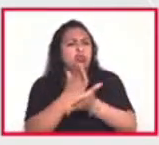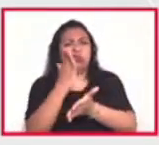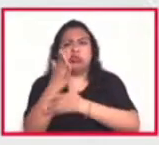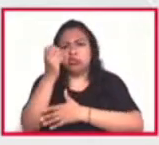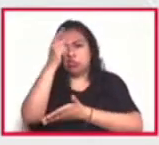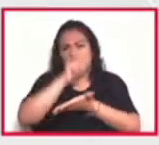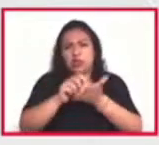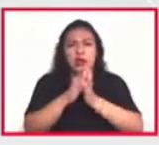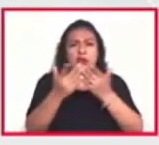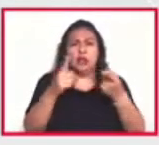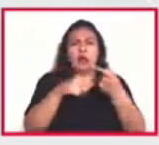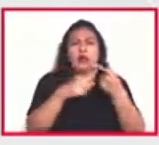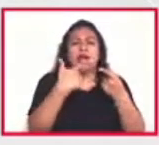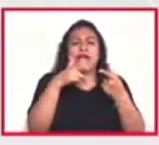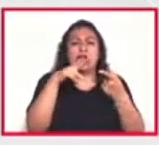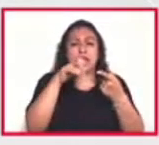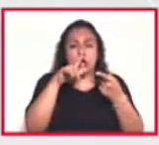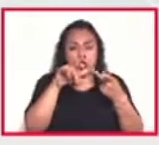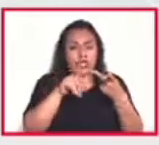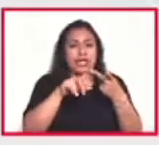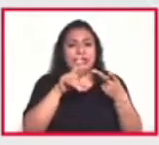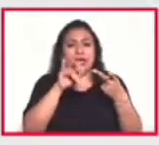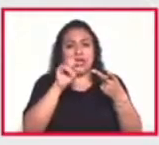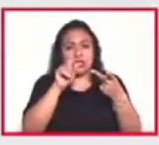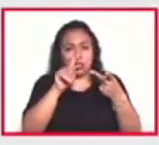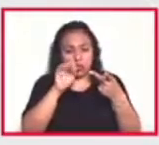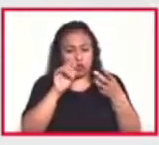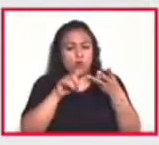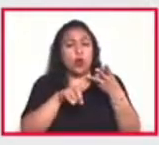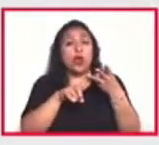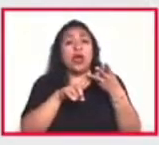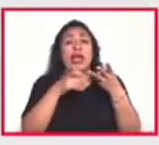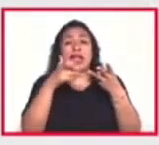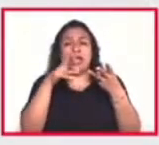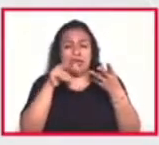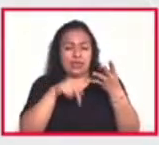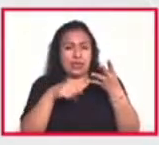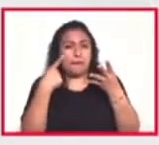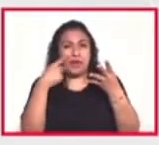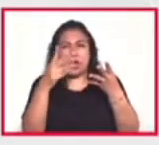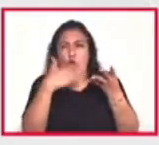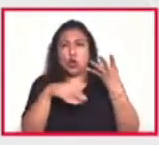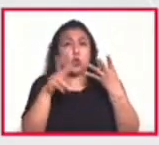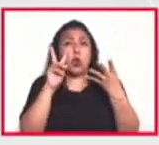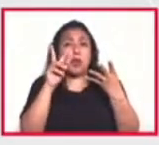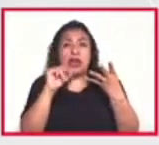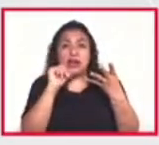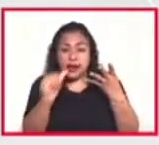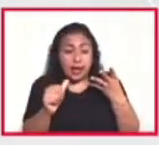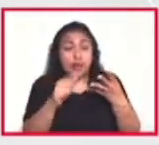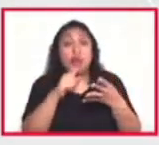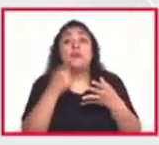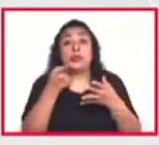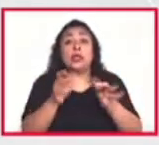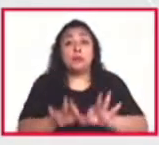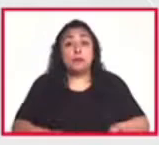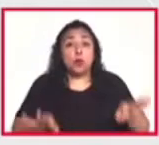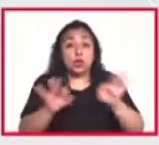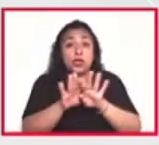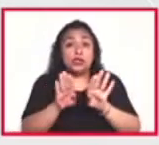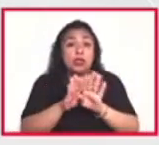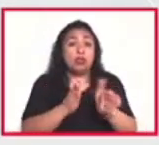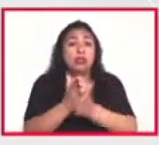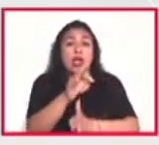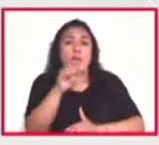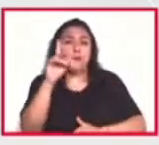libros como Las genealogías, El rastro, Por breve herida y Por mirarlo todo nada veía, destacó la importancia de la irrupción de lo